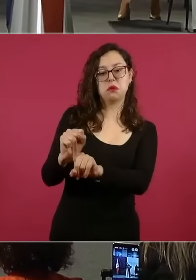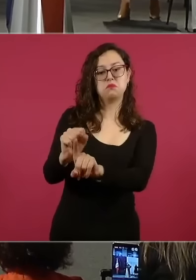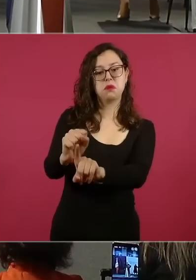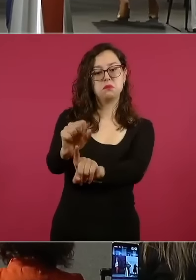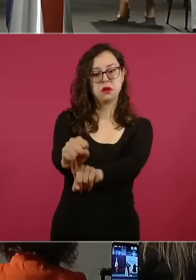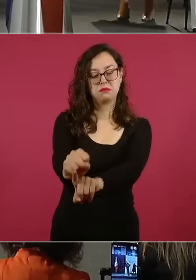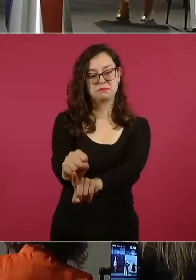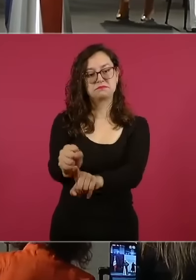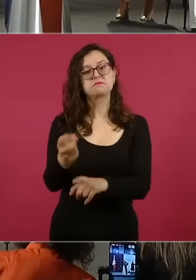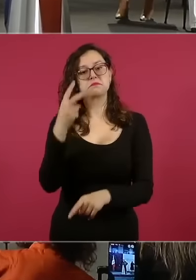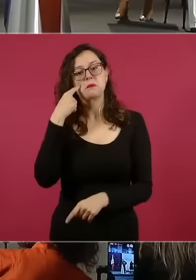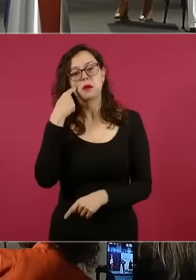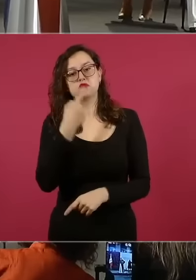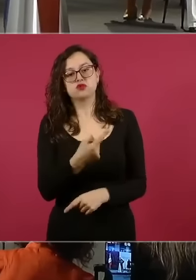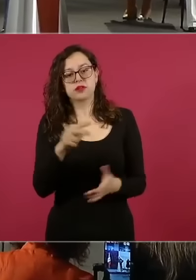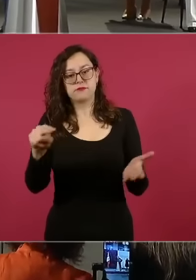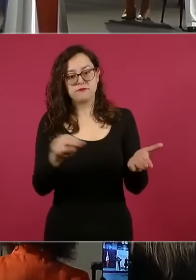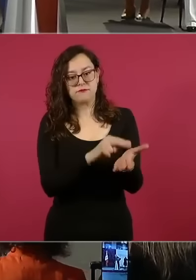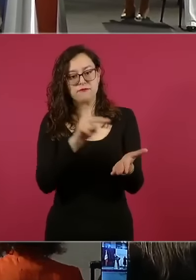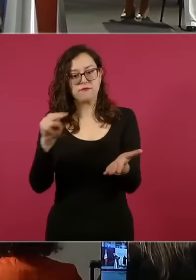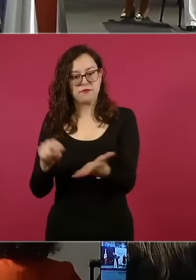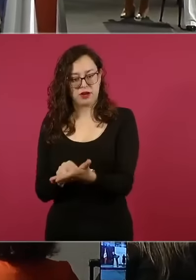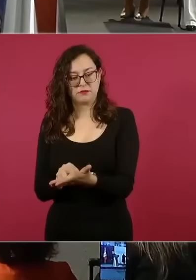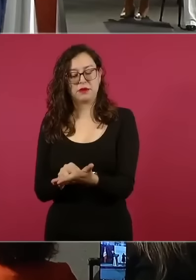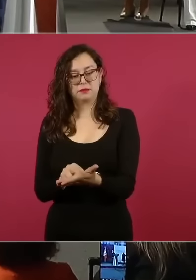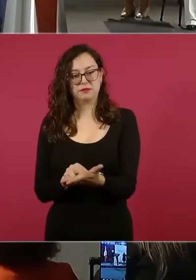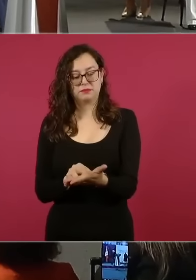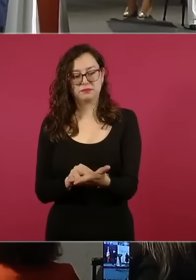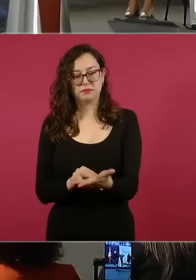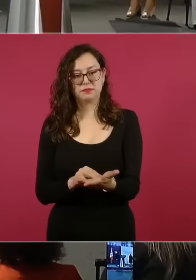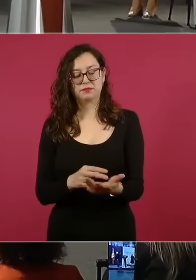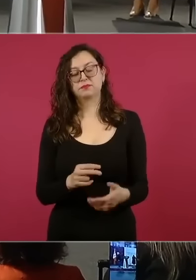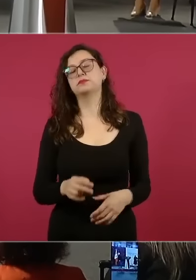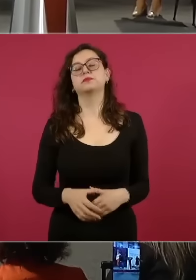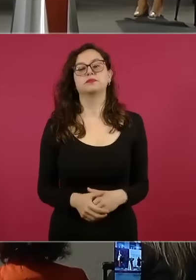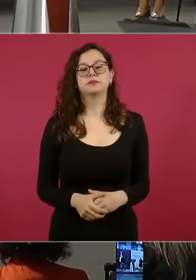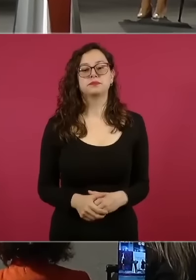firma de